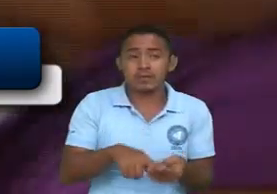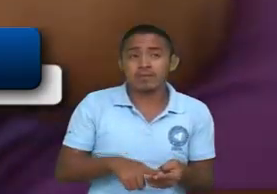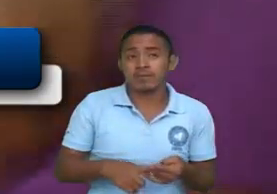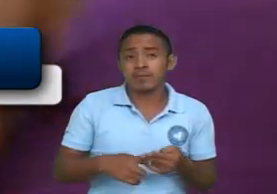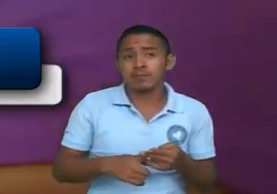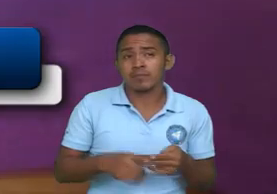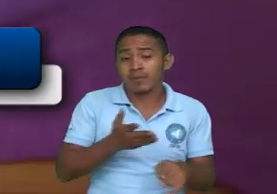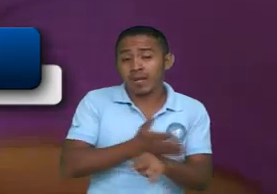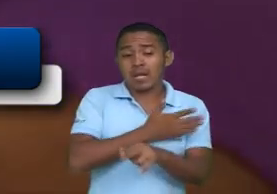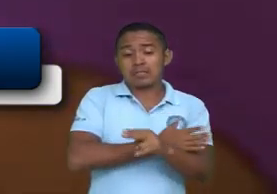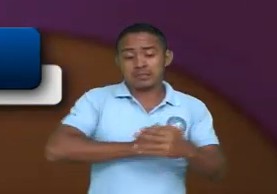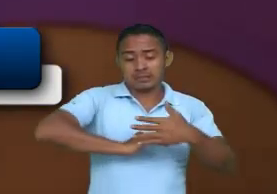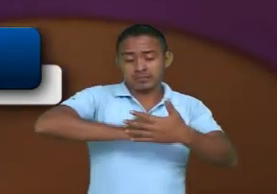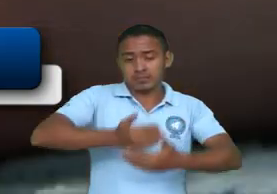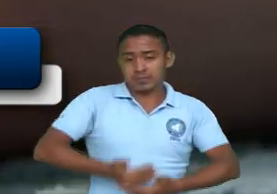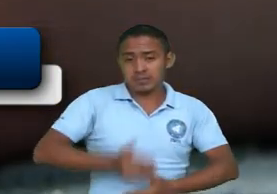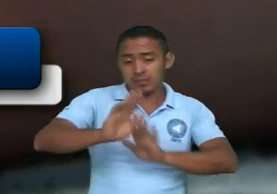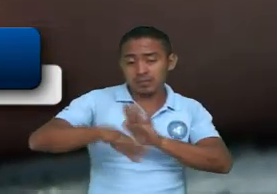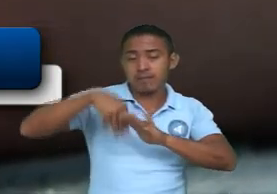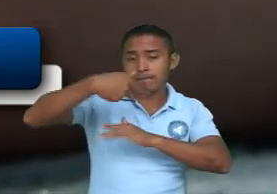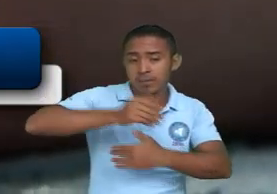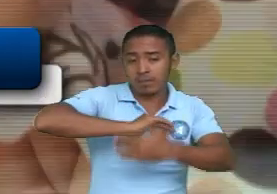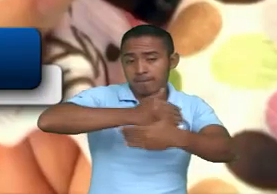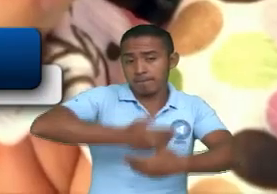es bien conocido, las madres que